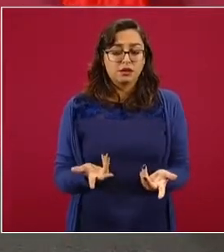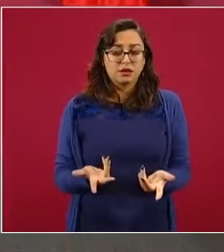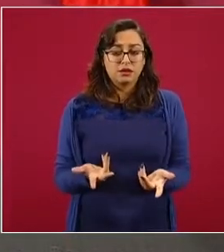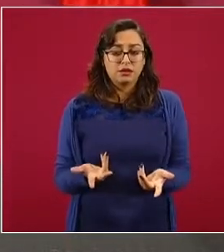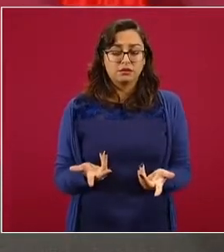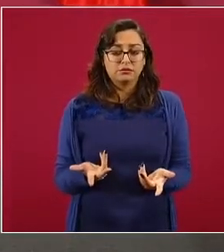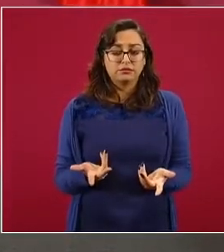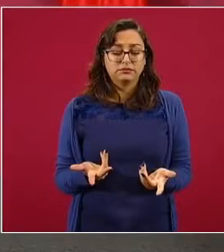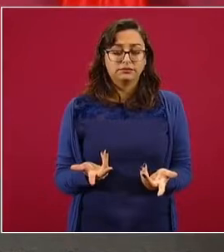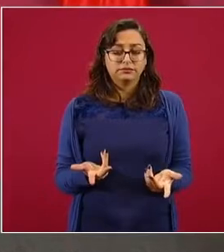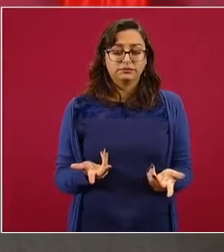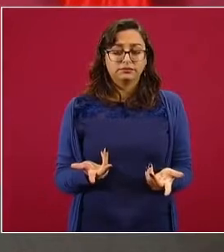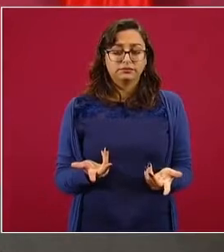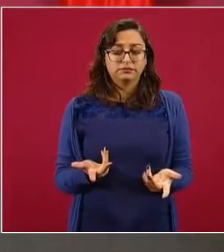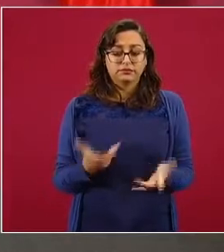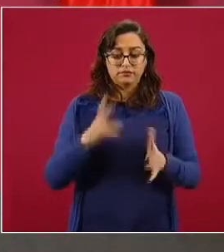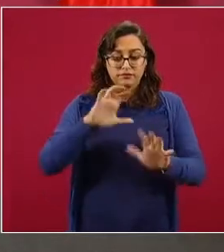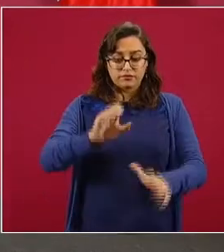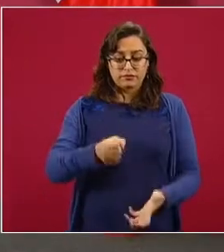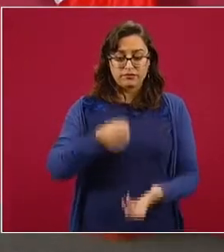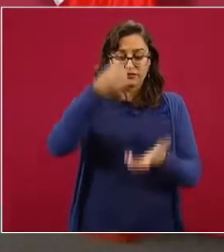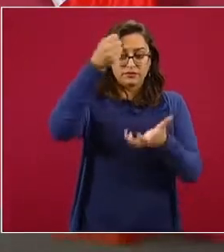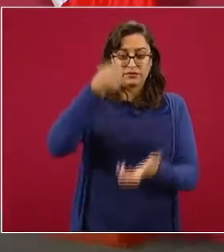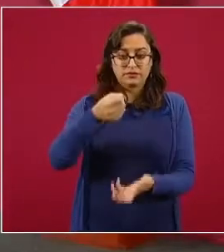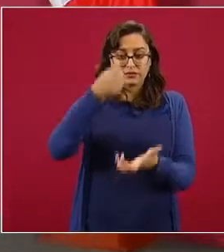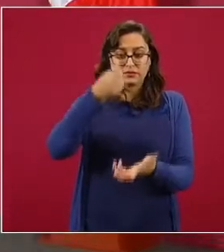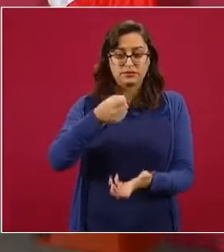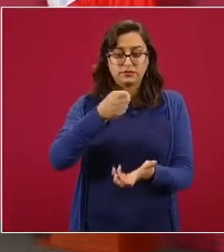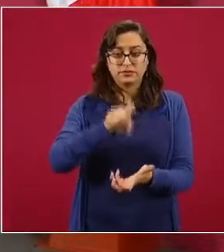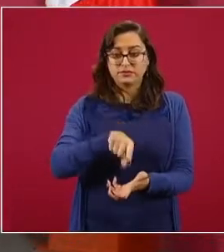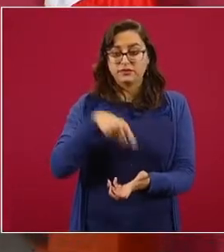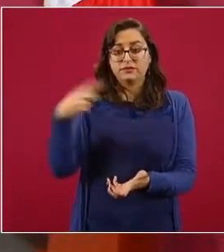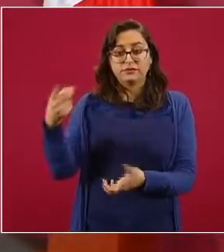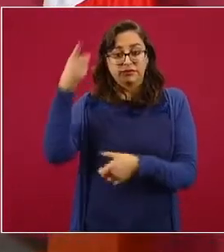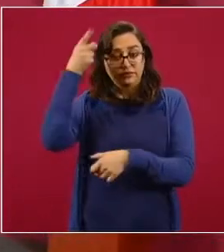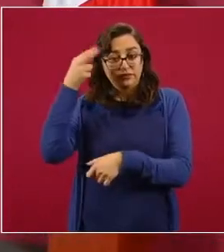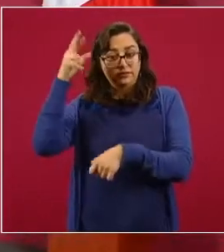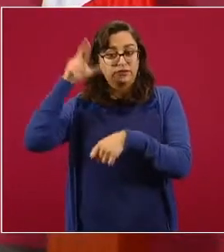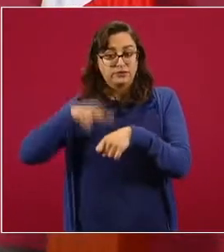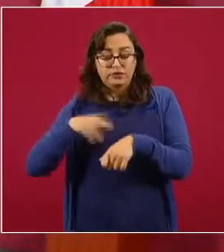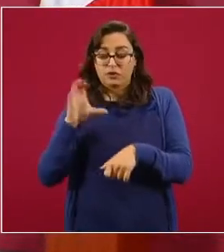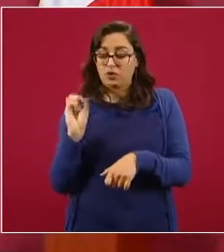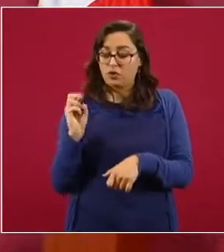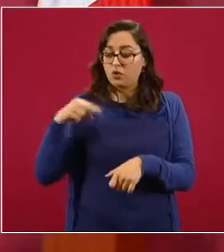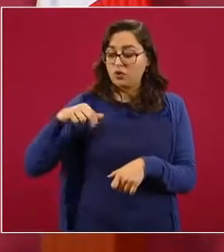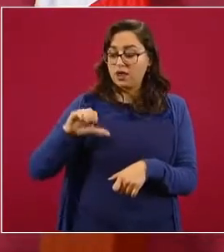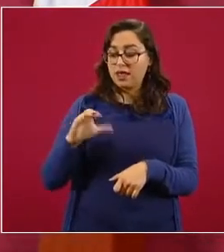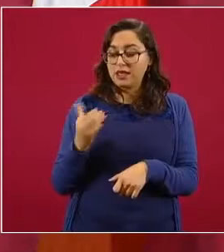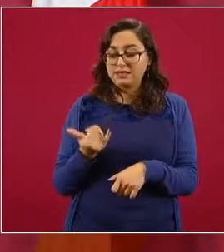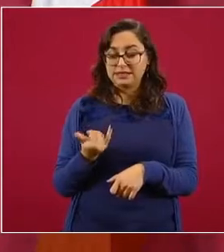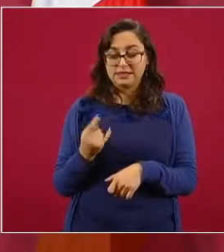un funcionario como el que era director del CONACYT